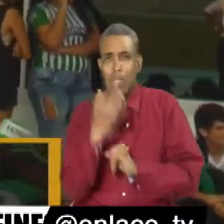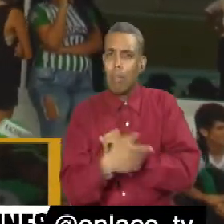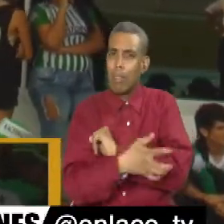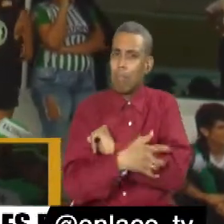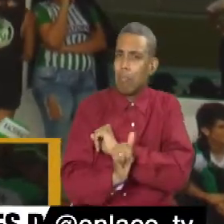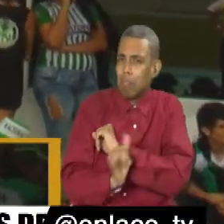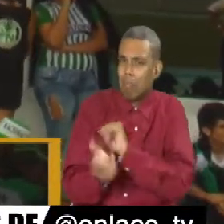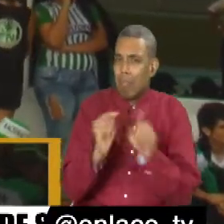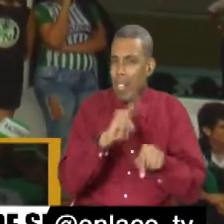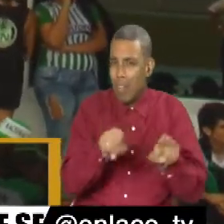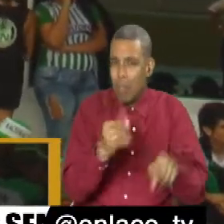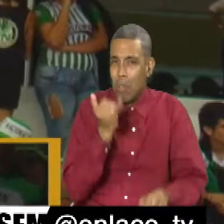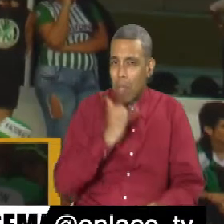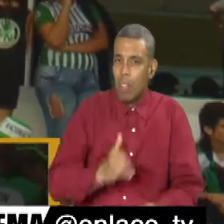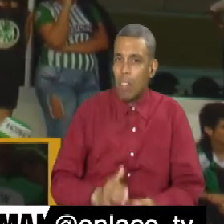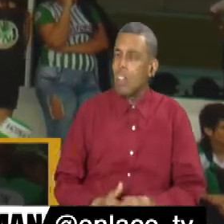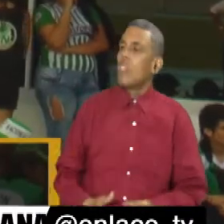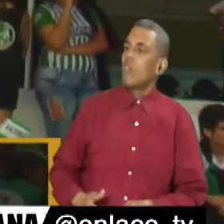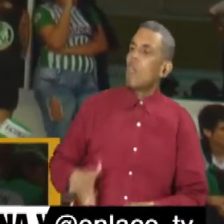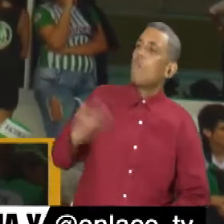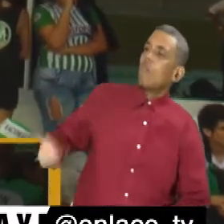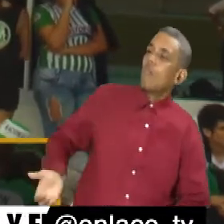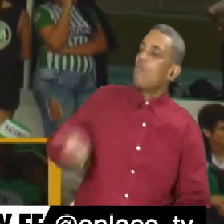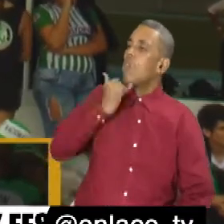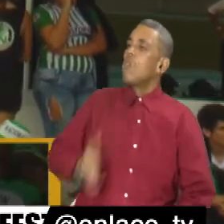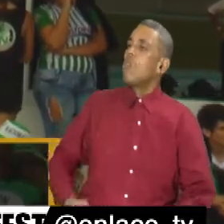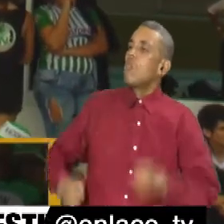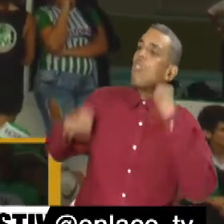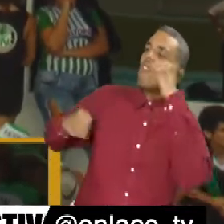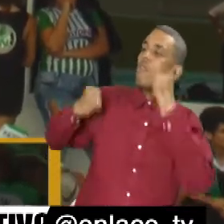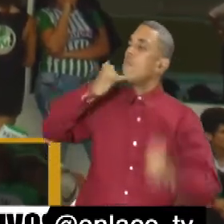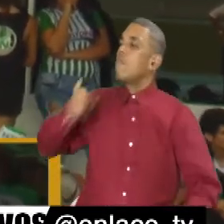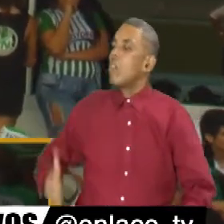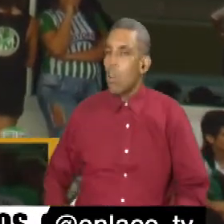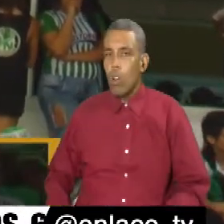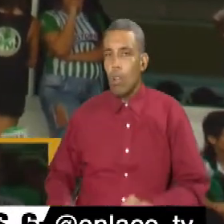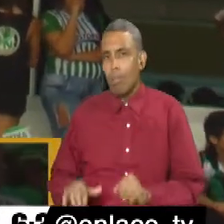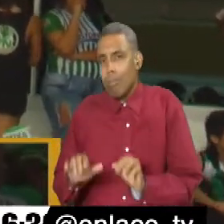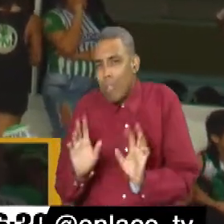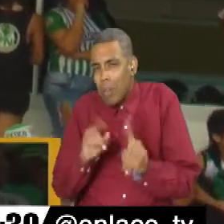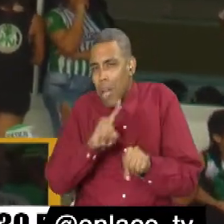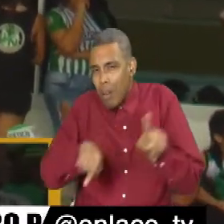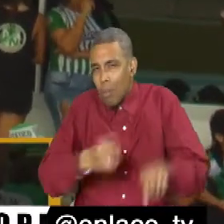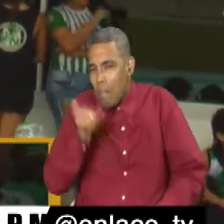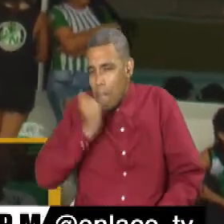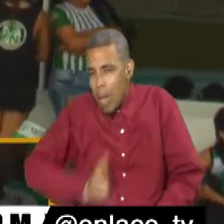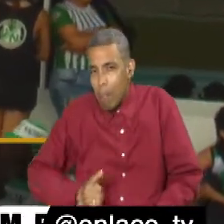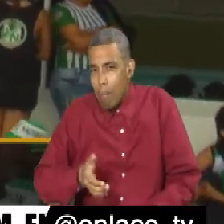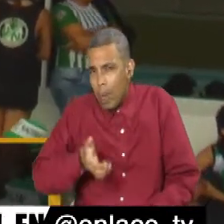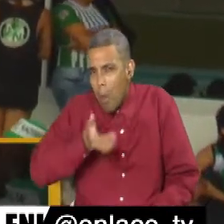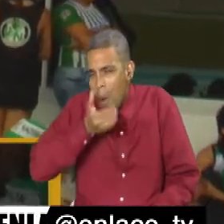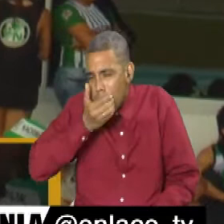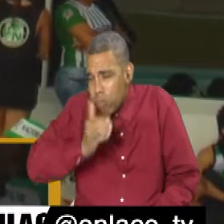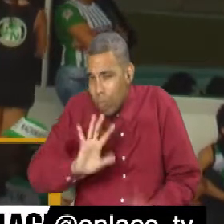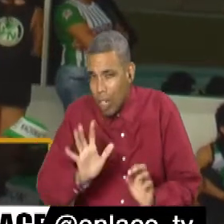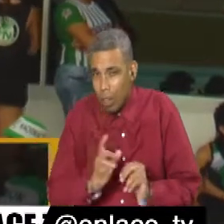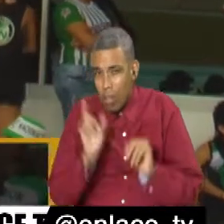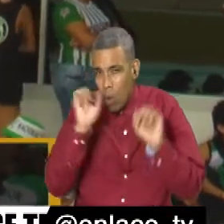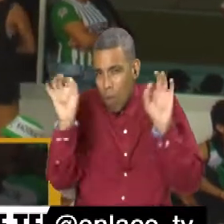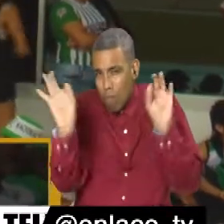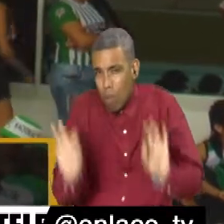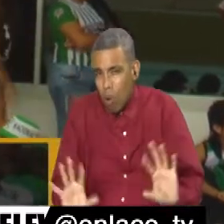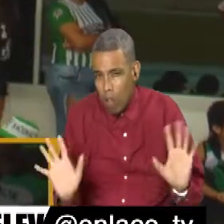desadaptado por ahí, que de pronto uno cita y no tiene que ver nada con el fútbol. Fue algo muy minucioso, pero se calmó